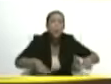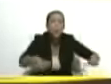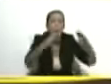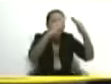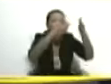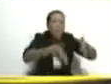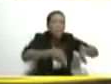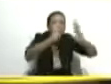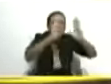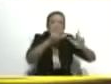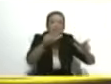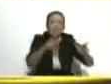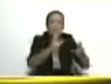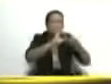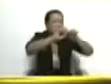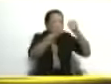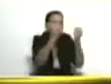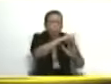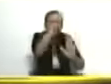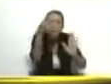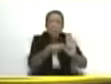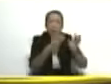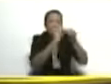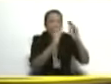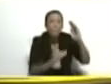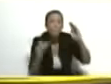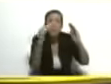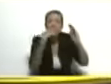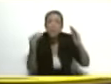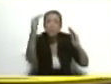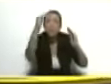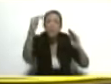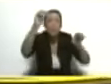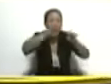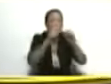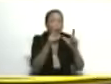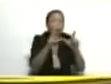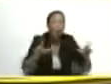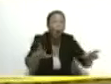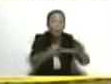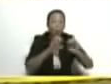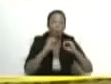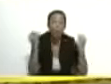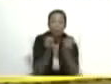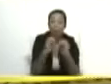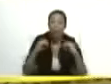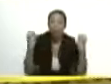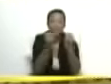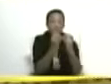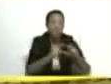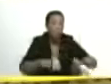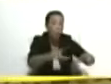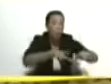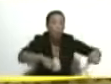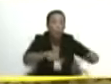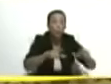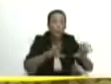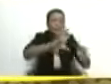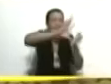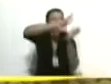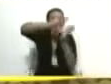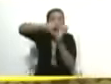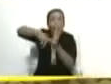pequeño edificio destruyeron completamente, piso por piso, oficina por oficina. Se la